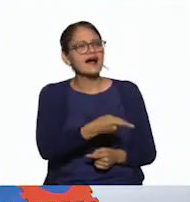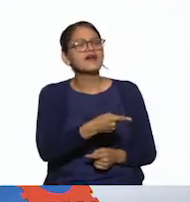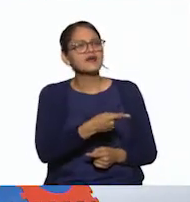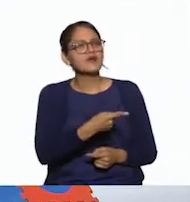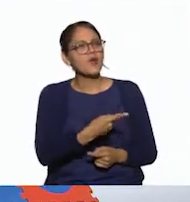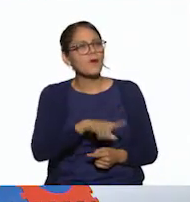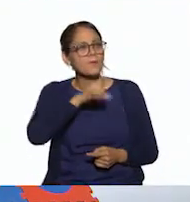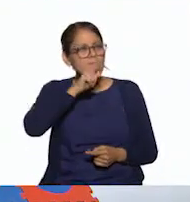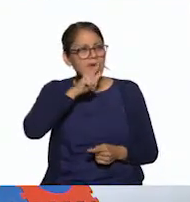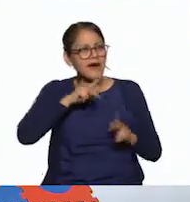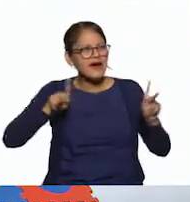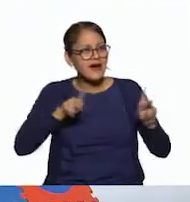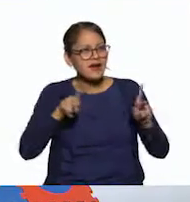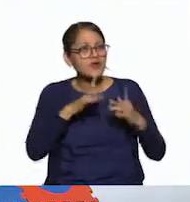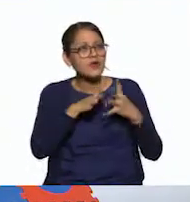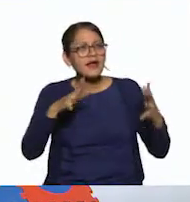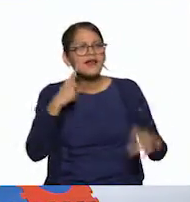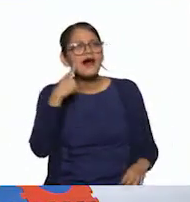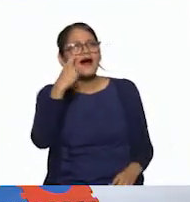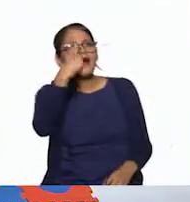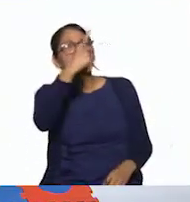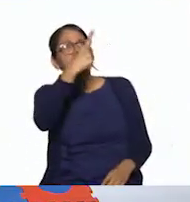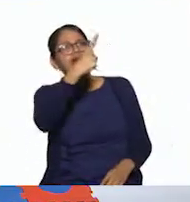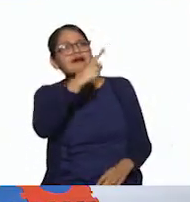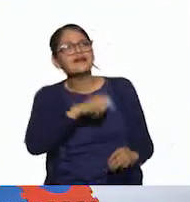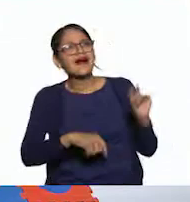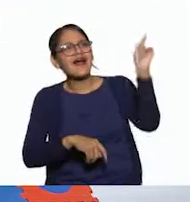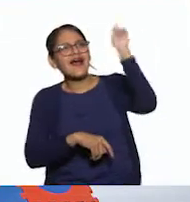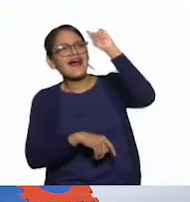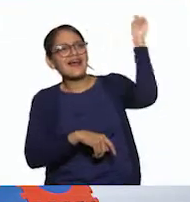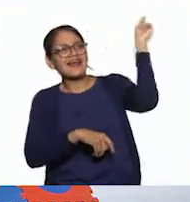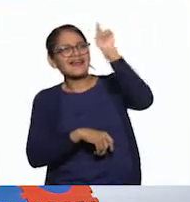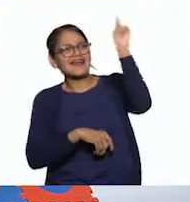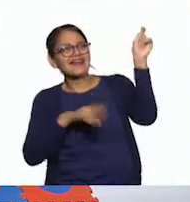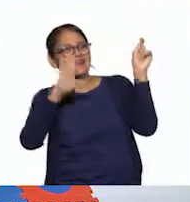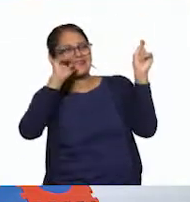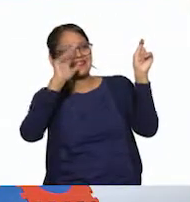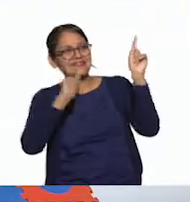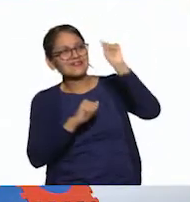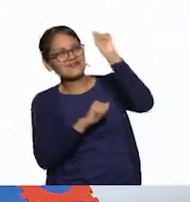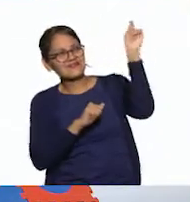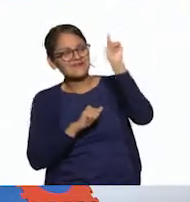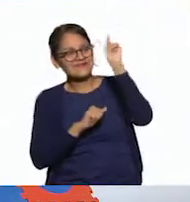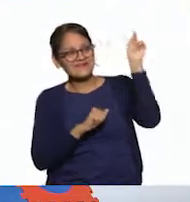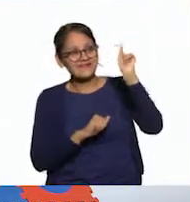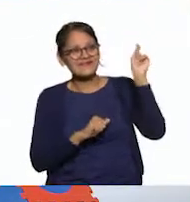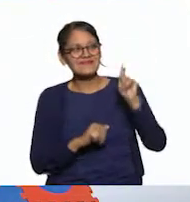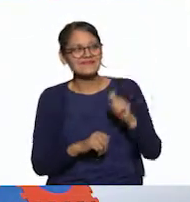grande. ¡Oh, mira! ¡Wow! Ahí viene. ¡Ah, hay que decirle adiós! ¡Ay, no, pero es que me está pasando por encima!